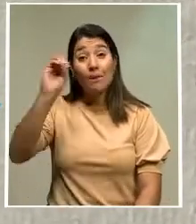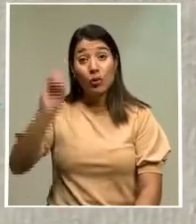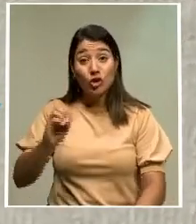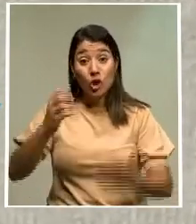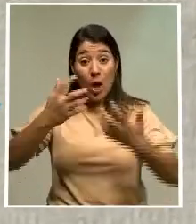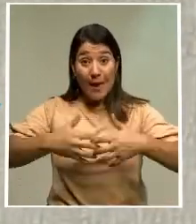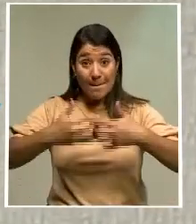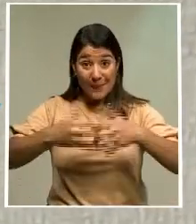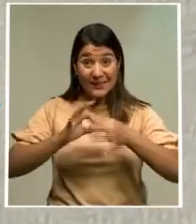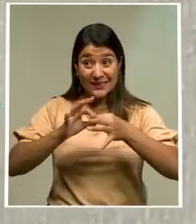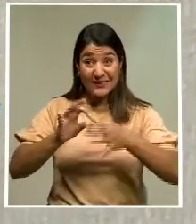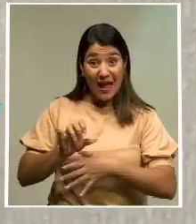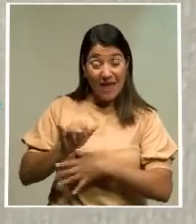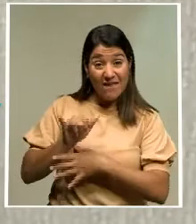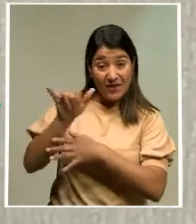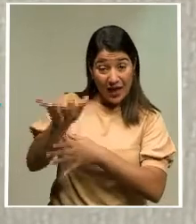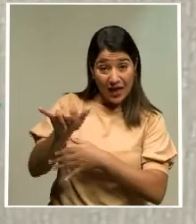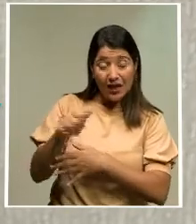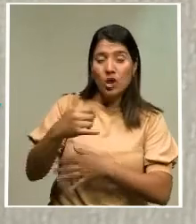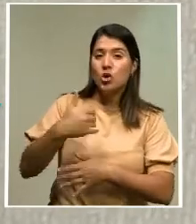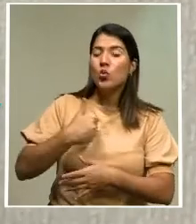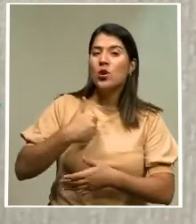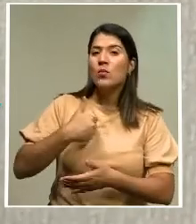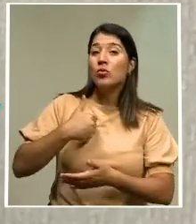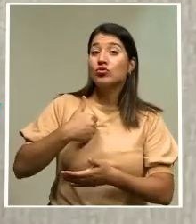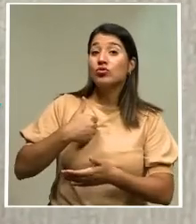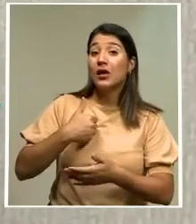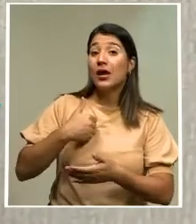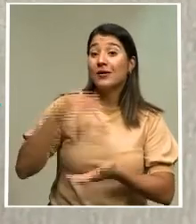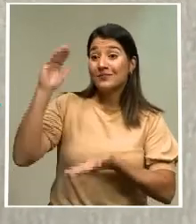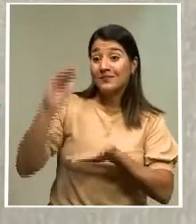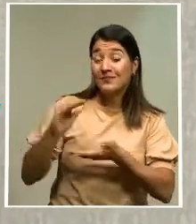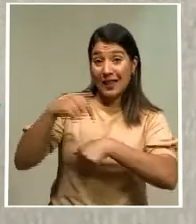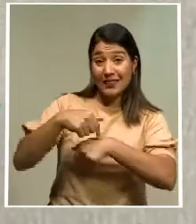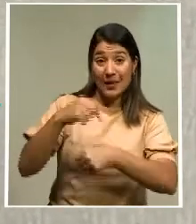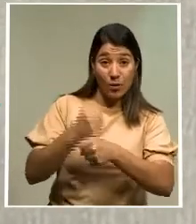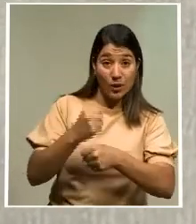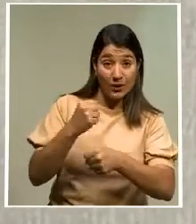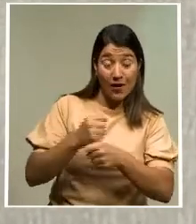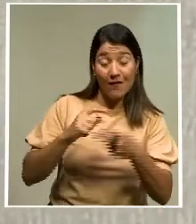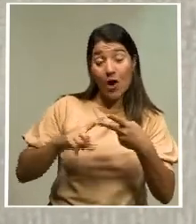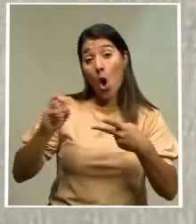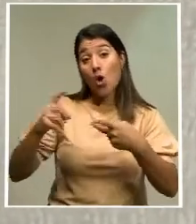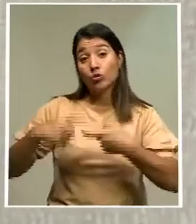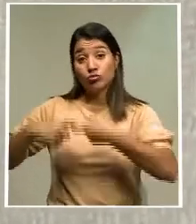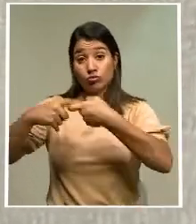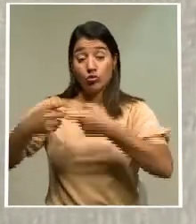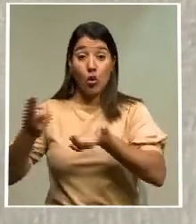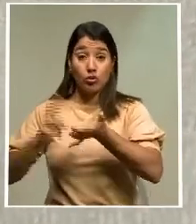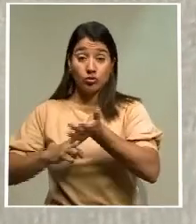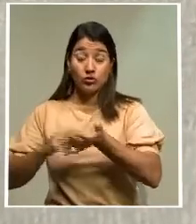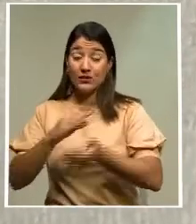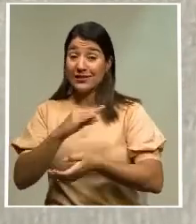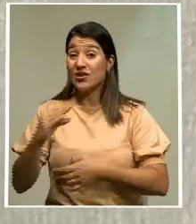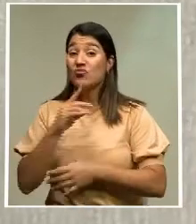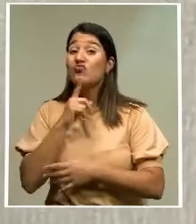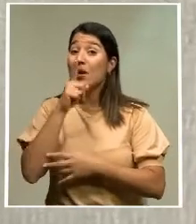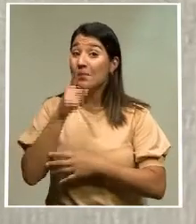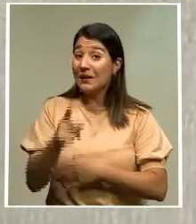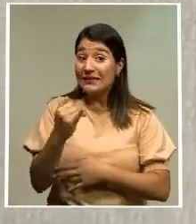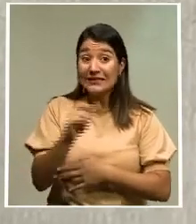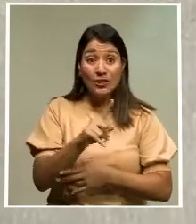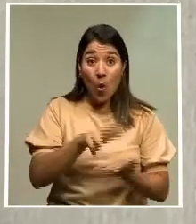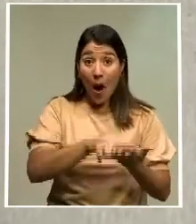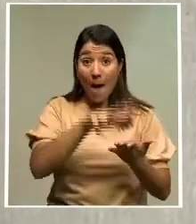agencias de viajes hemos tenido que reducir jornadas o suspender contratos. Y realmente la no aprobación de este